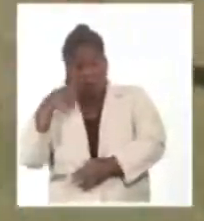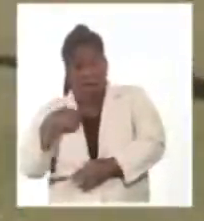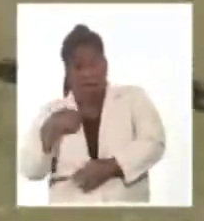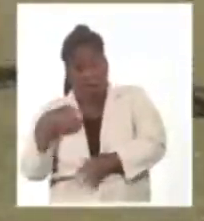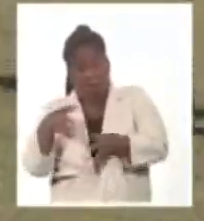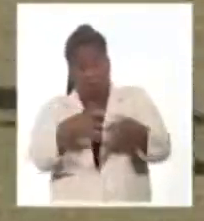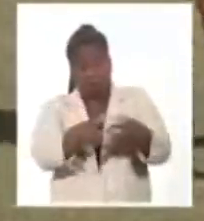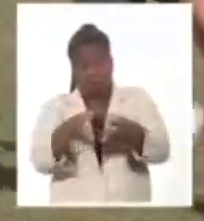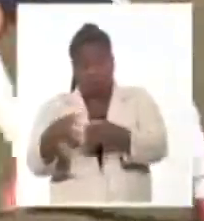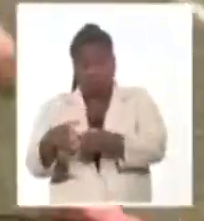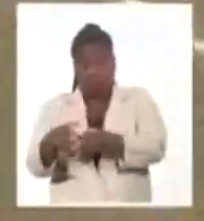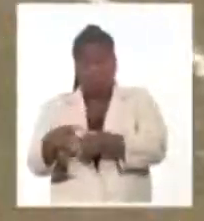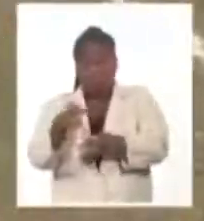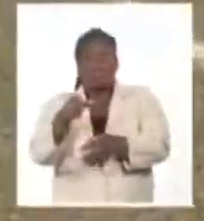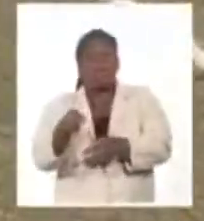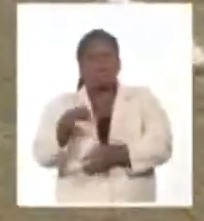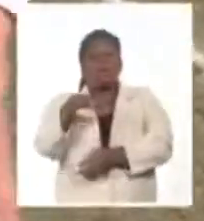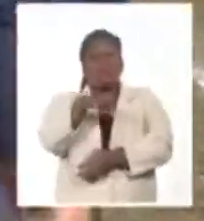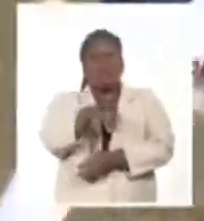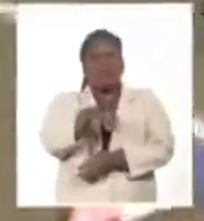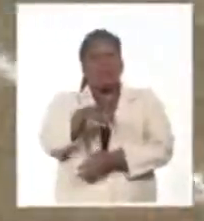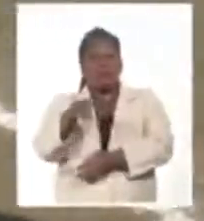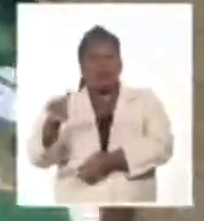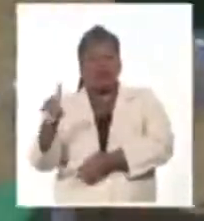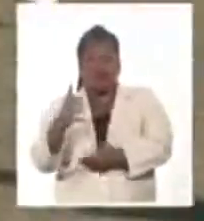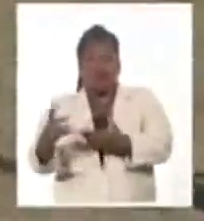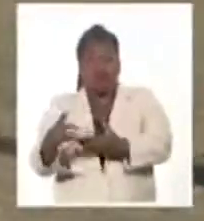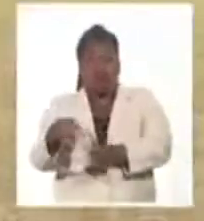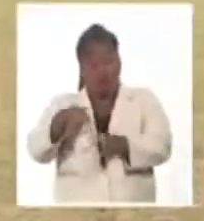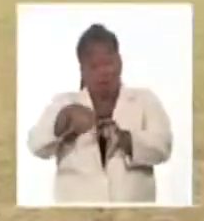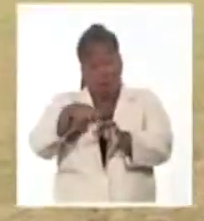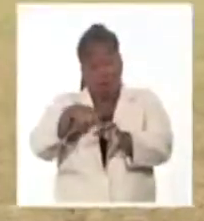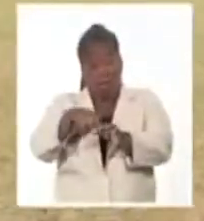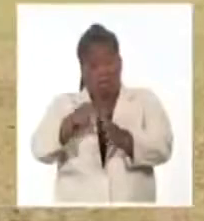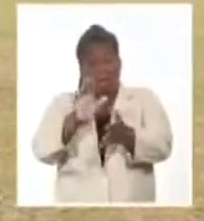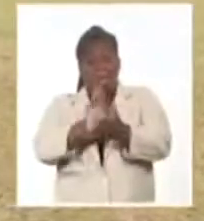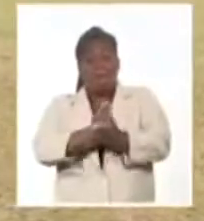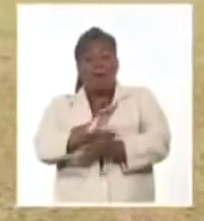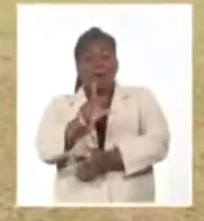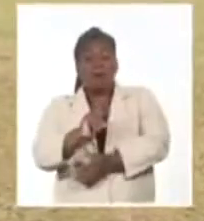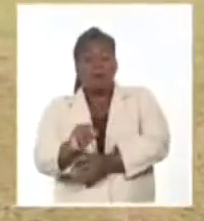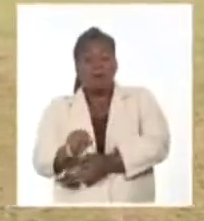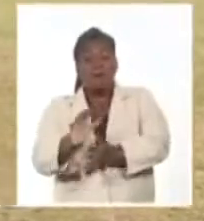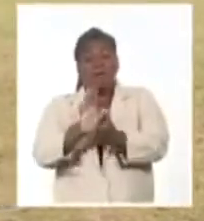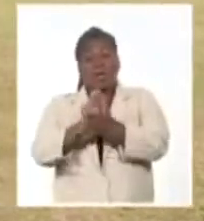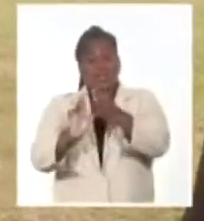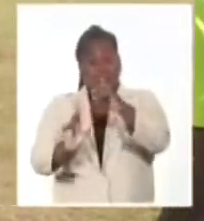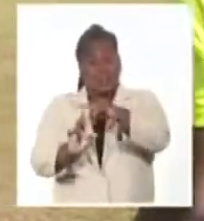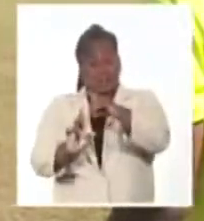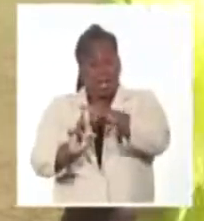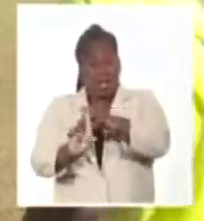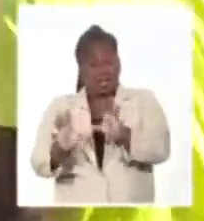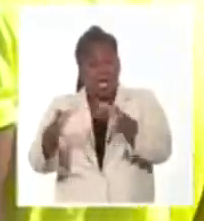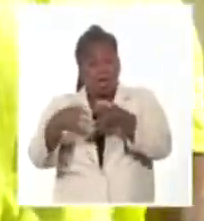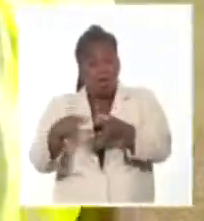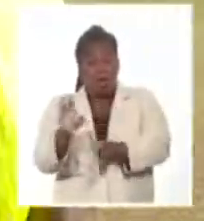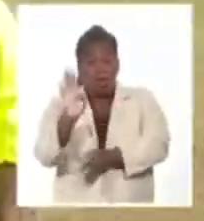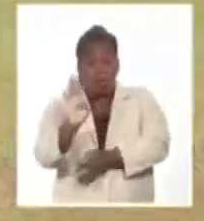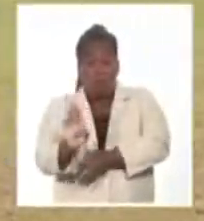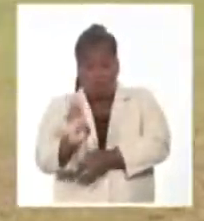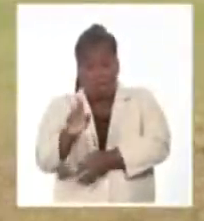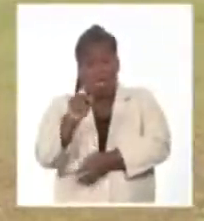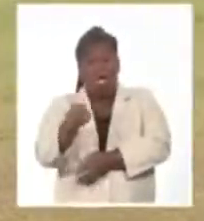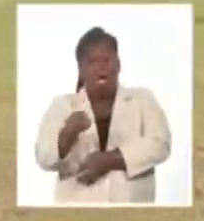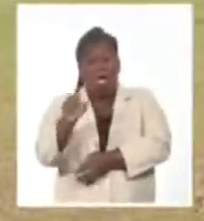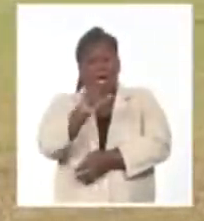Completan la fecha los duelos Pinar del Río Cienfuegos, Isla de la Juventud, Mayabeque, Villa Clara, Matanzas y por el grupo B, Camagüey,